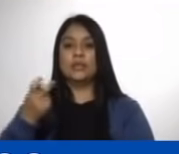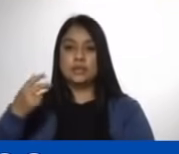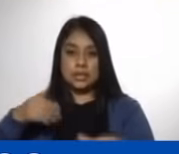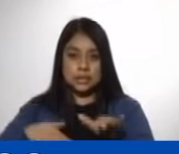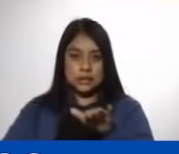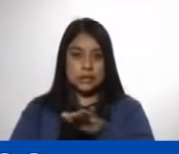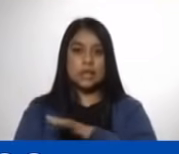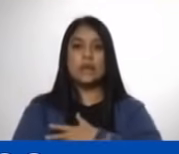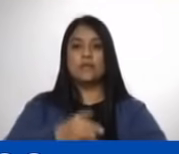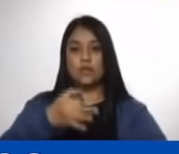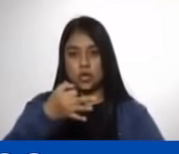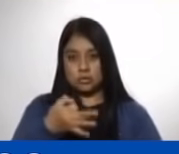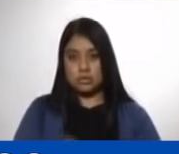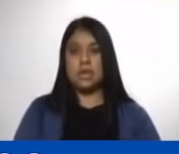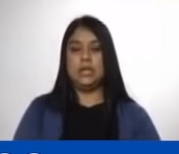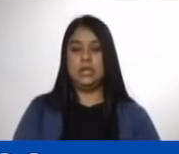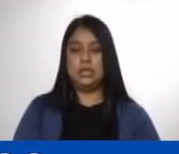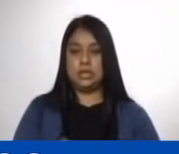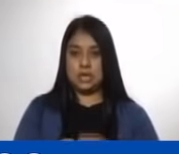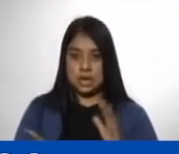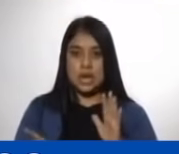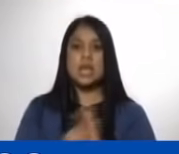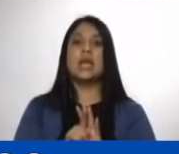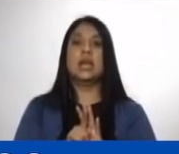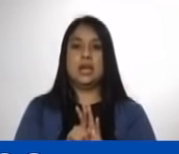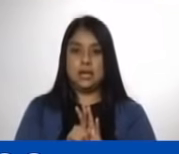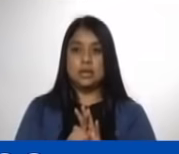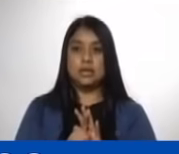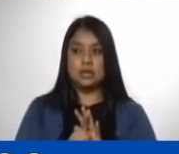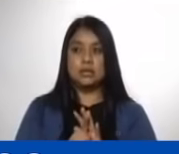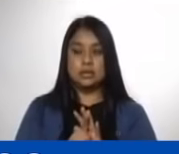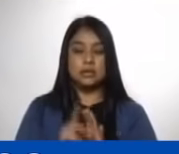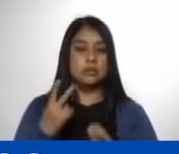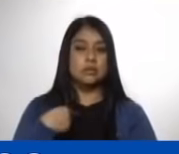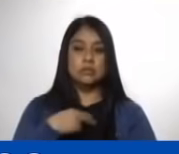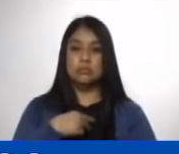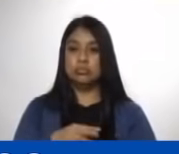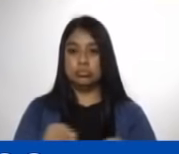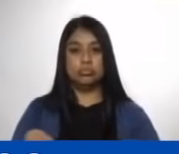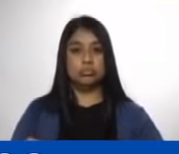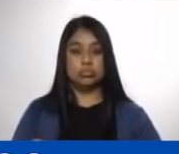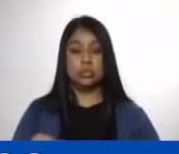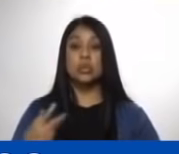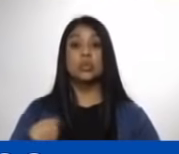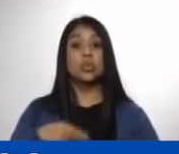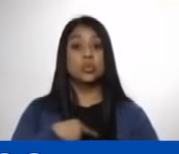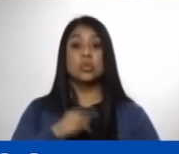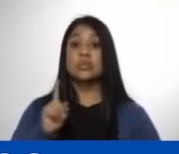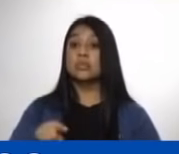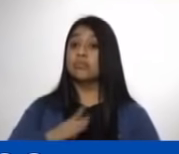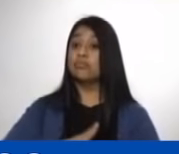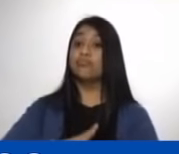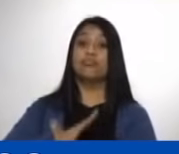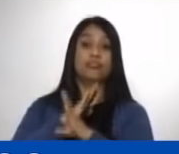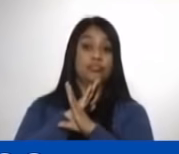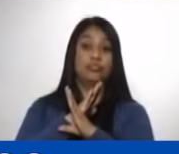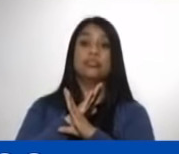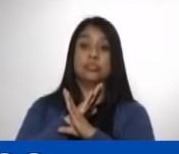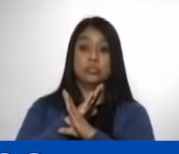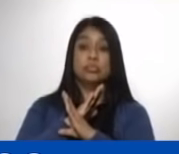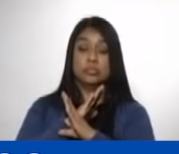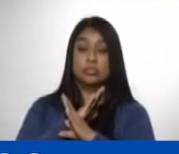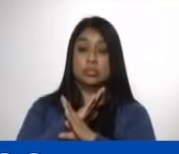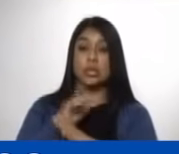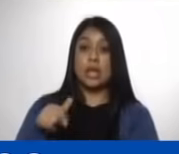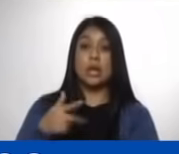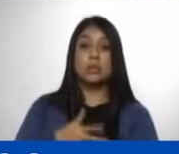formal, regular y legal a nuestro territorio. Nosotros tenemos que salvaguardar a los habitantes